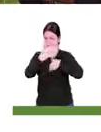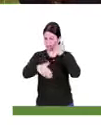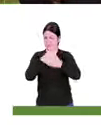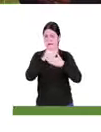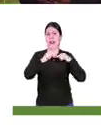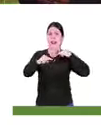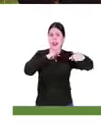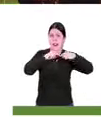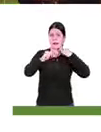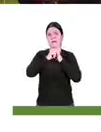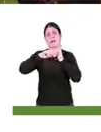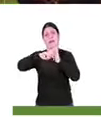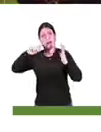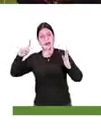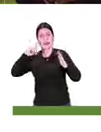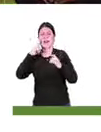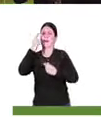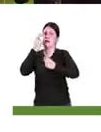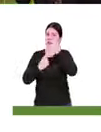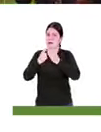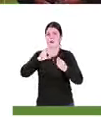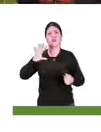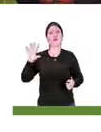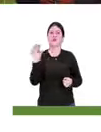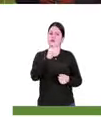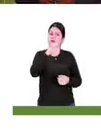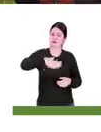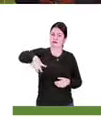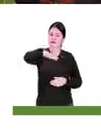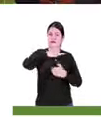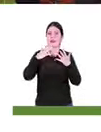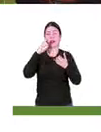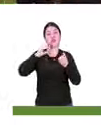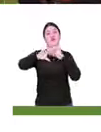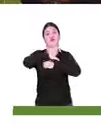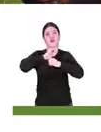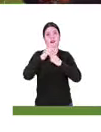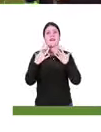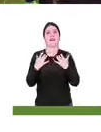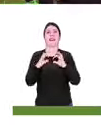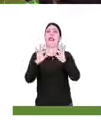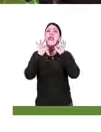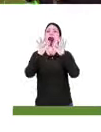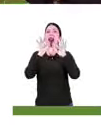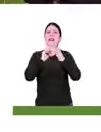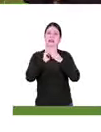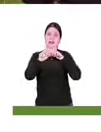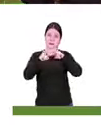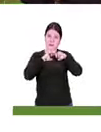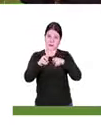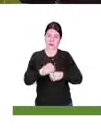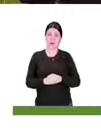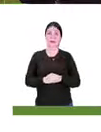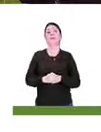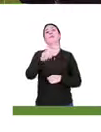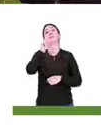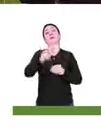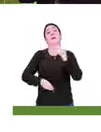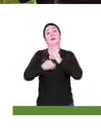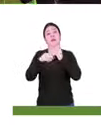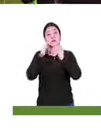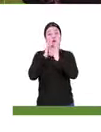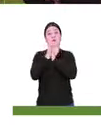administrativas, técnicas, financieras, para que la ciudad entonces tenga un transporte de calidad. Y una cosa muy importante,